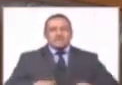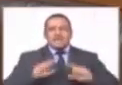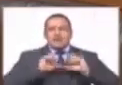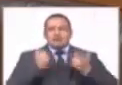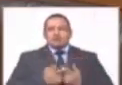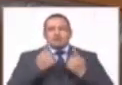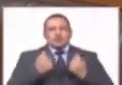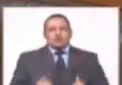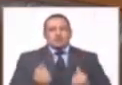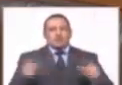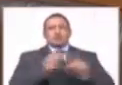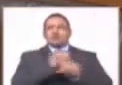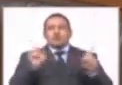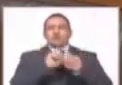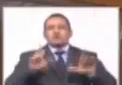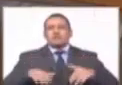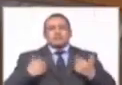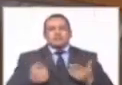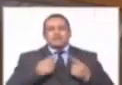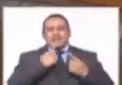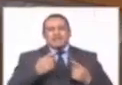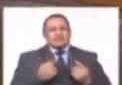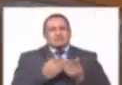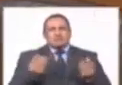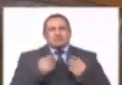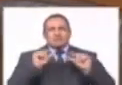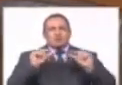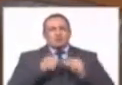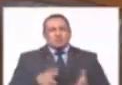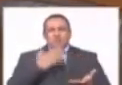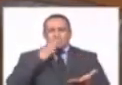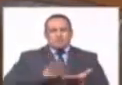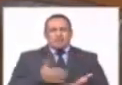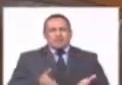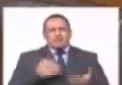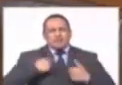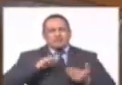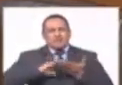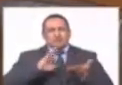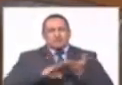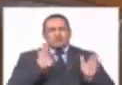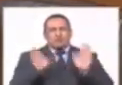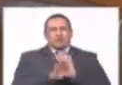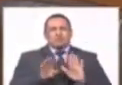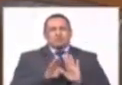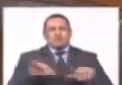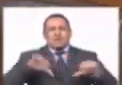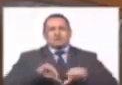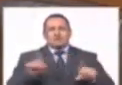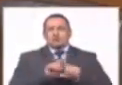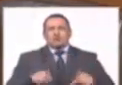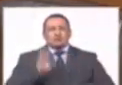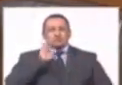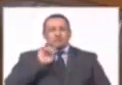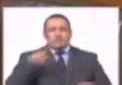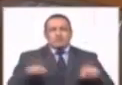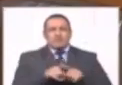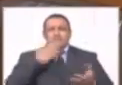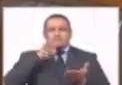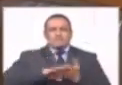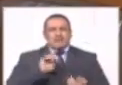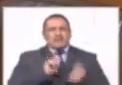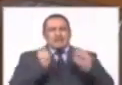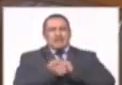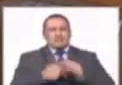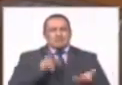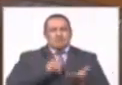de Economía. No se puede, es tan poco aprobable, es tan mala, discúlpeme, pero esto es un calificativo, no es un insulto, es tan mala la reforma de